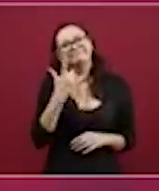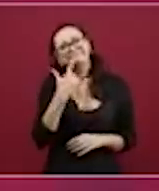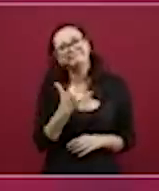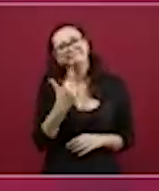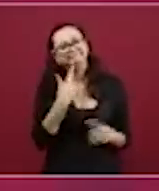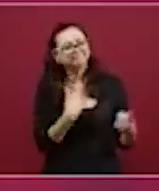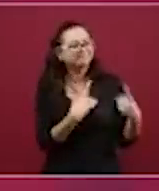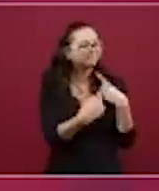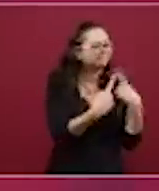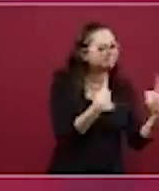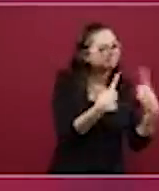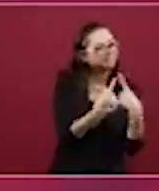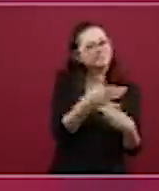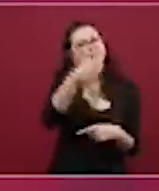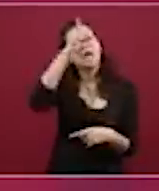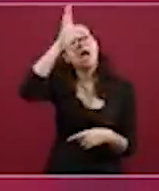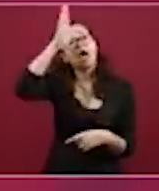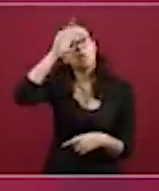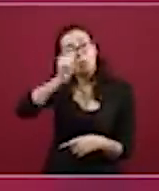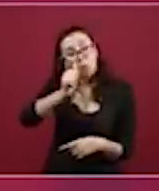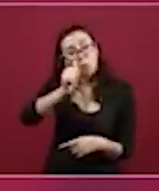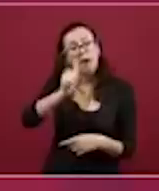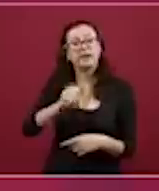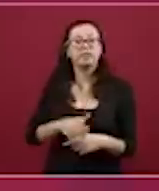que busquemos